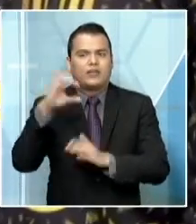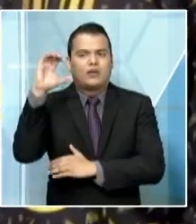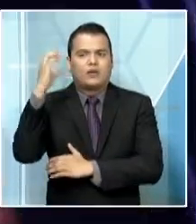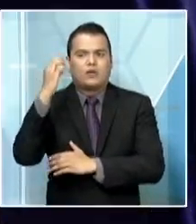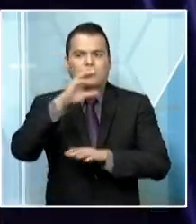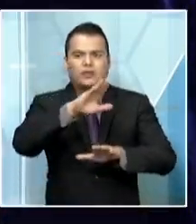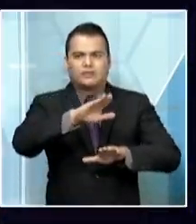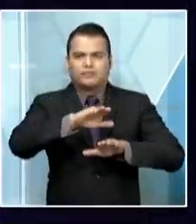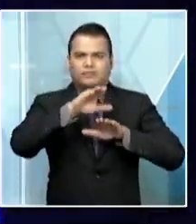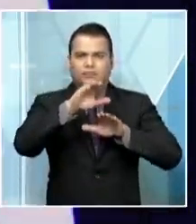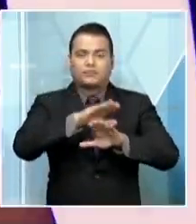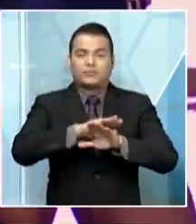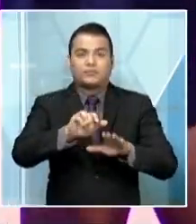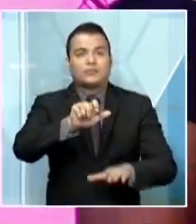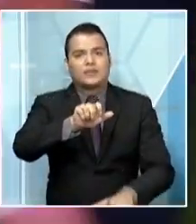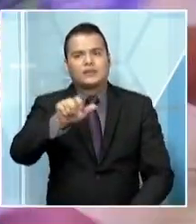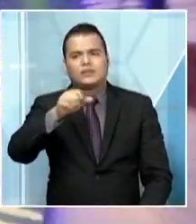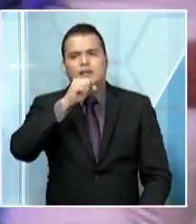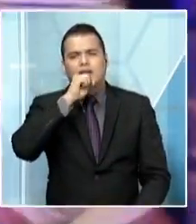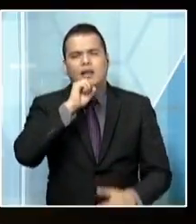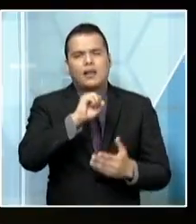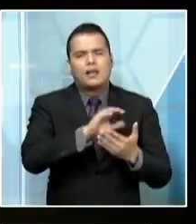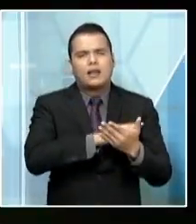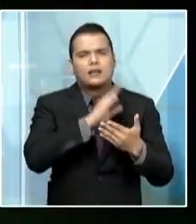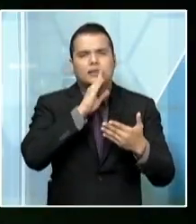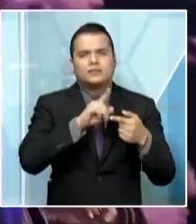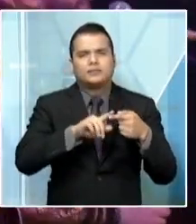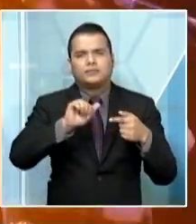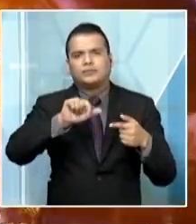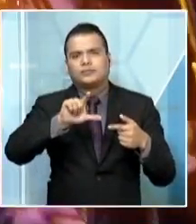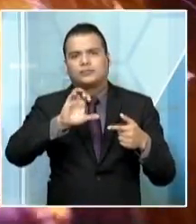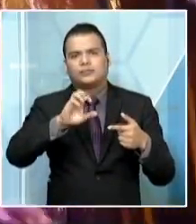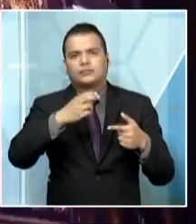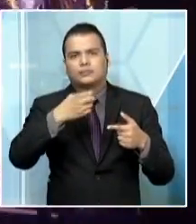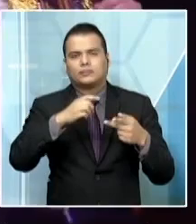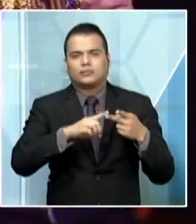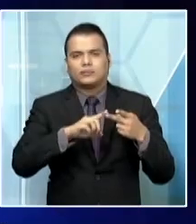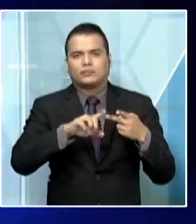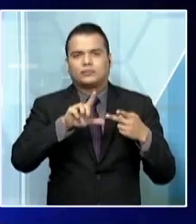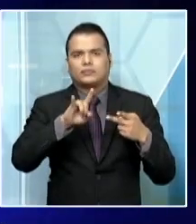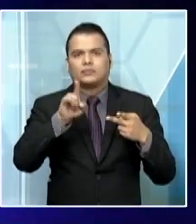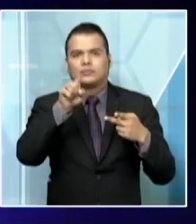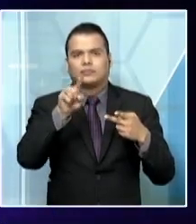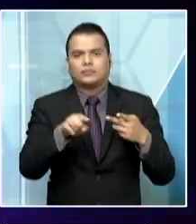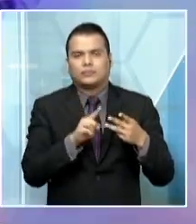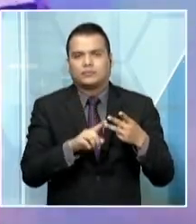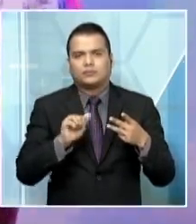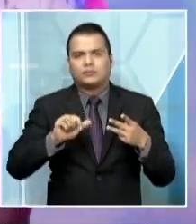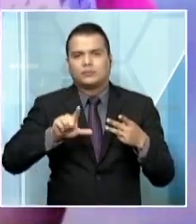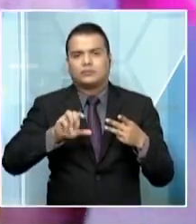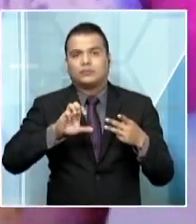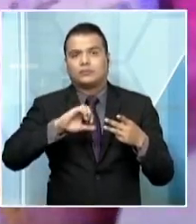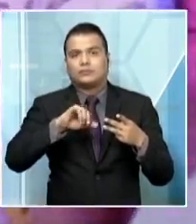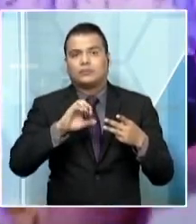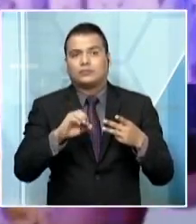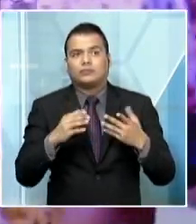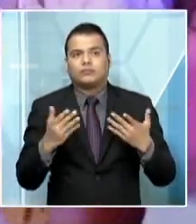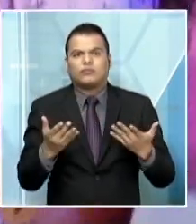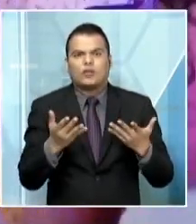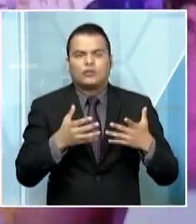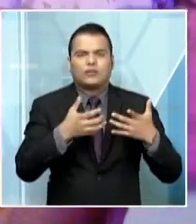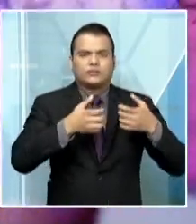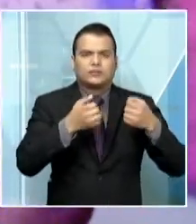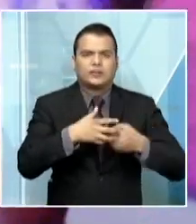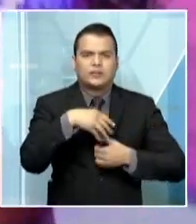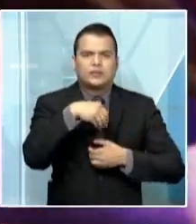mundo entero. Los vocalistas encargados de la interpretación fueron Alex Torres, Luis Araque y Alejo Cuba. Este gran trabajo musical se realizó en 3 sedes salseras, Puerto